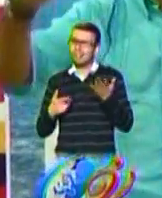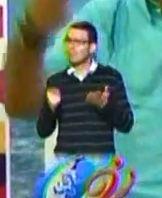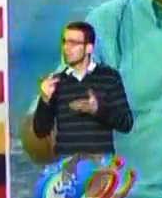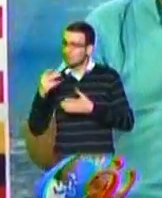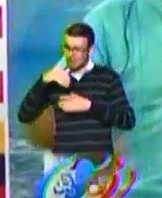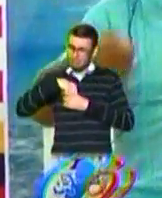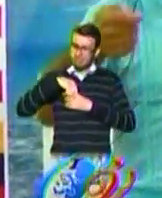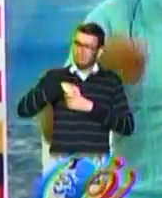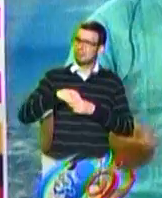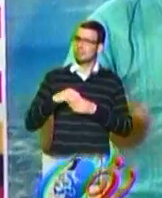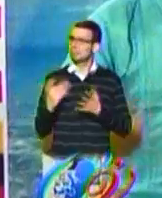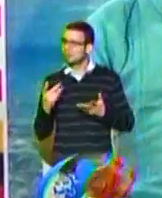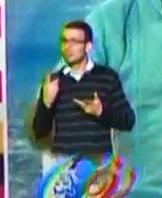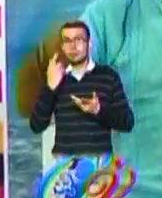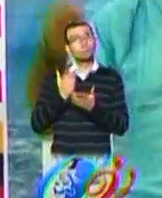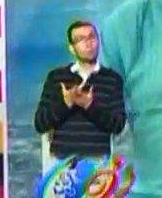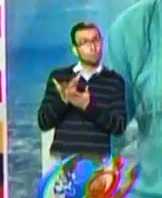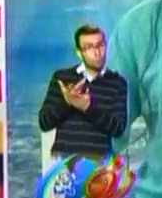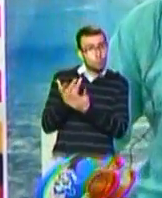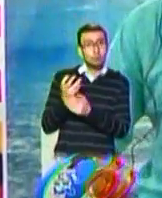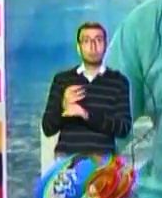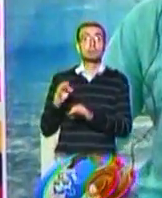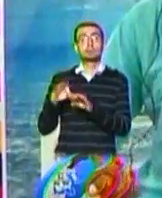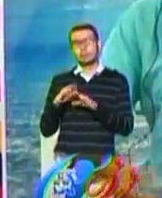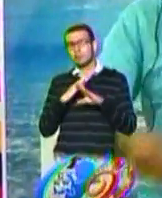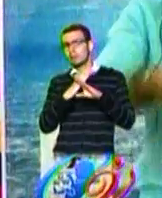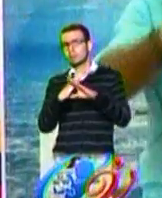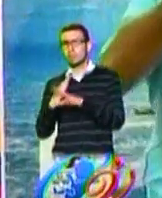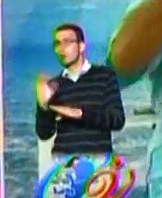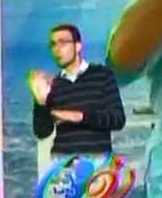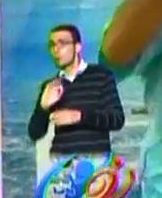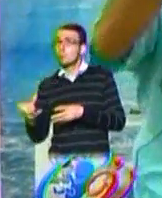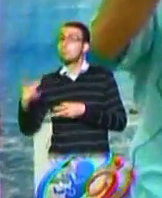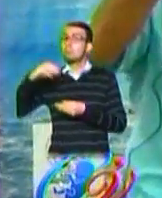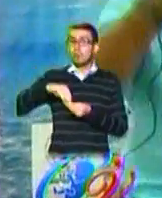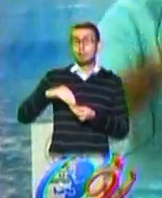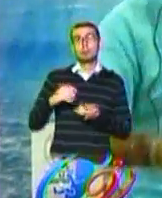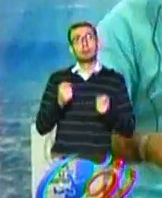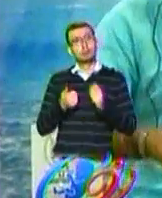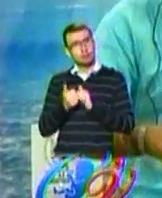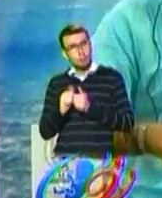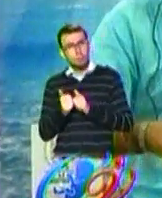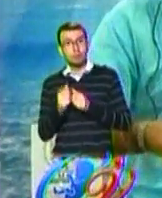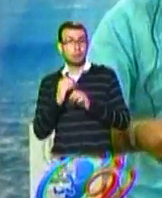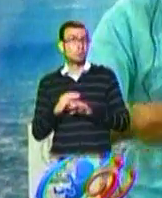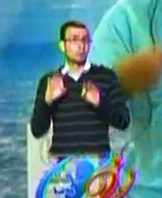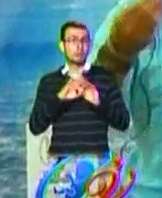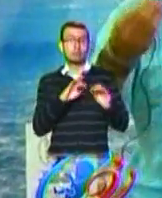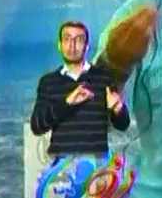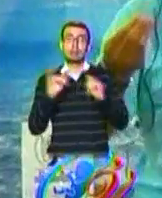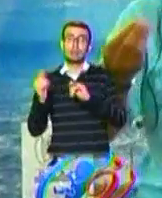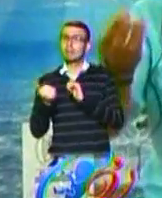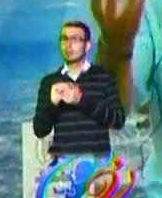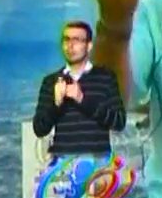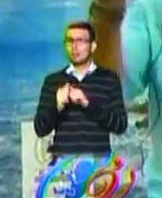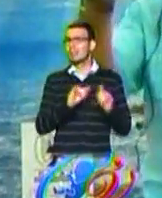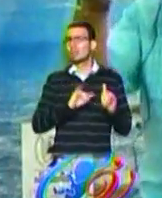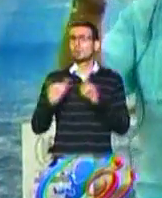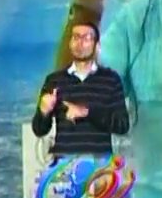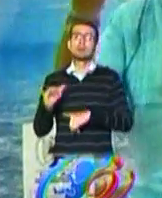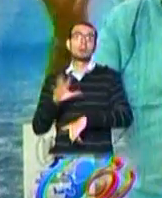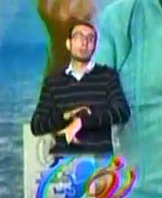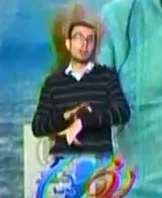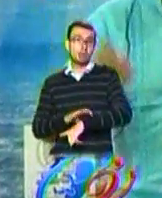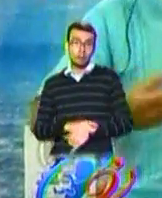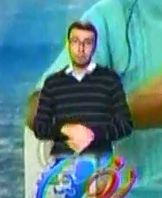como terapéutica de su enfermedad el deporte. Porque es que el deporte es un medicamento. Ustedes no se van a imaginar la